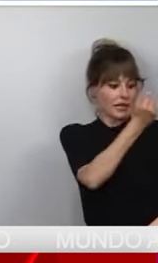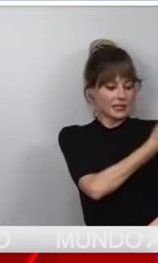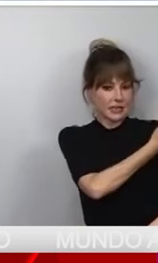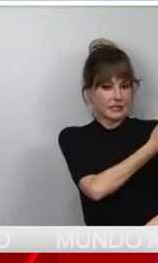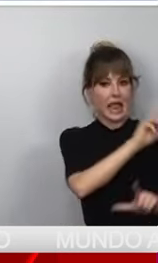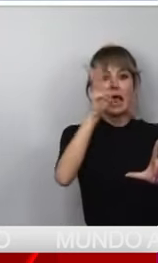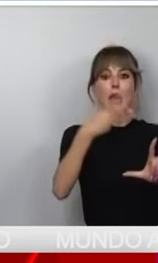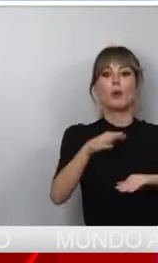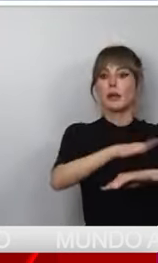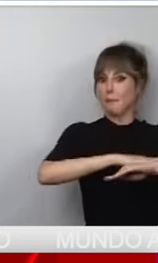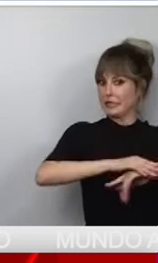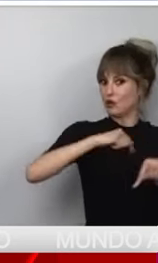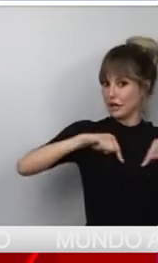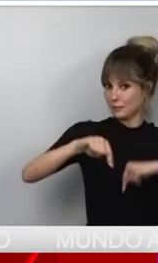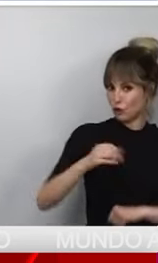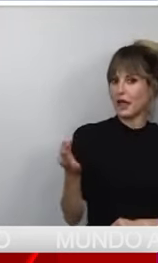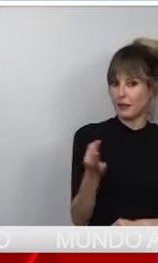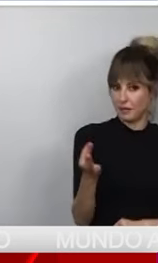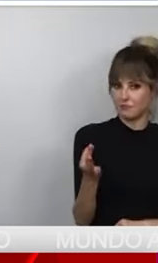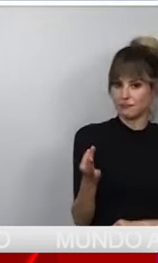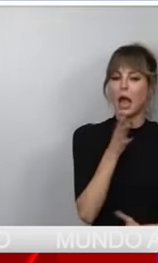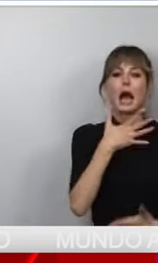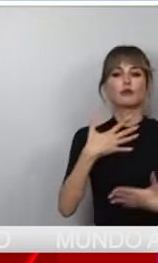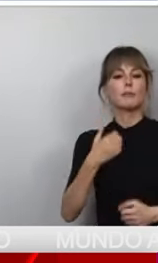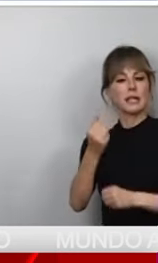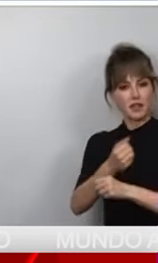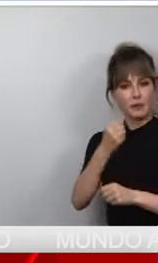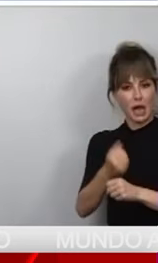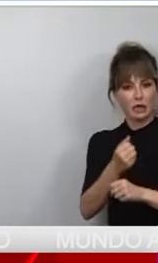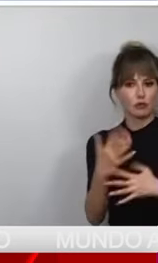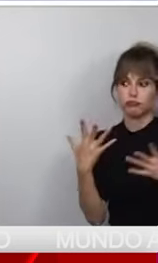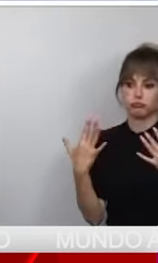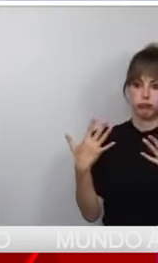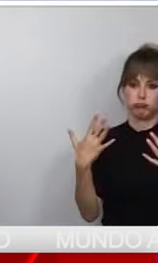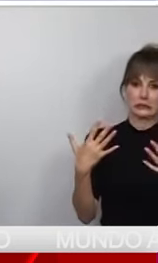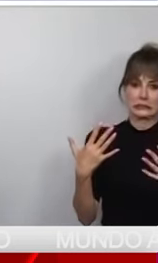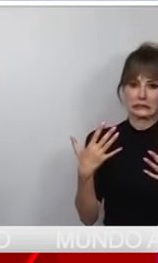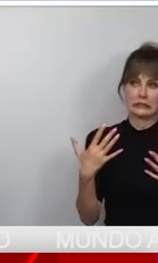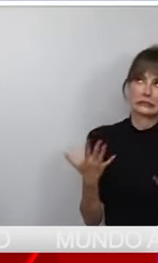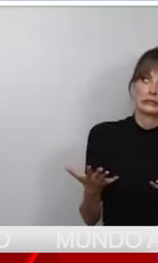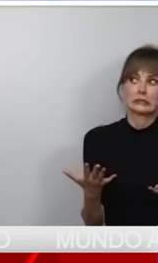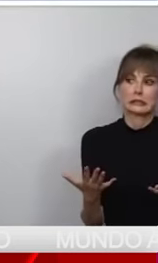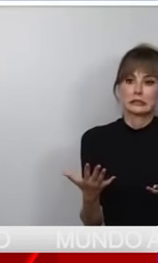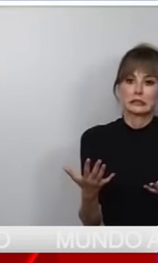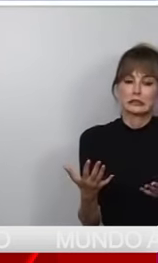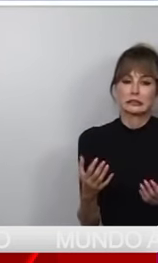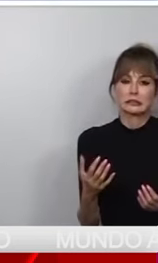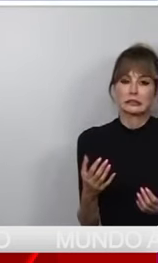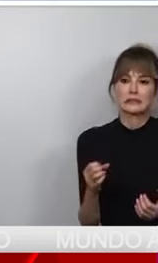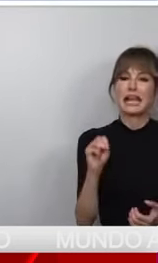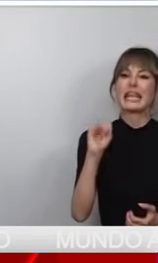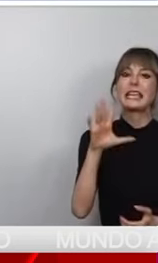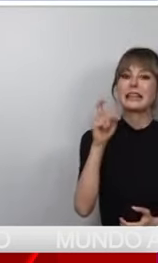la web del Ministerio de Transportes, en la que estamos trabajando para habilitarla lo antes posible. Esperamos poder hacerlo antes del día 15 de